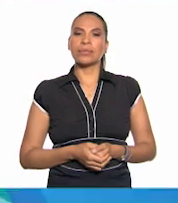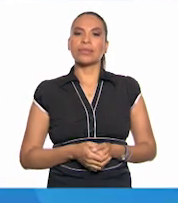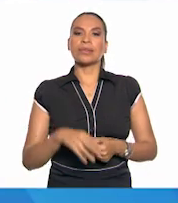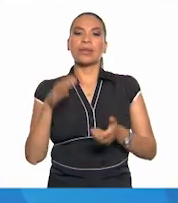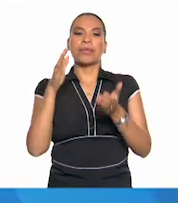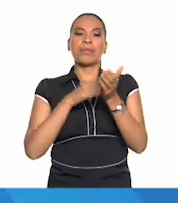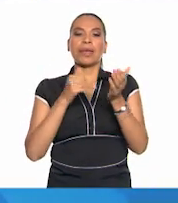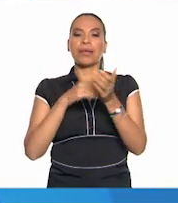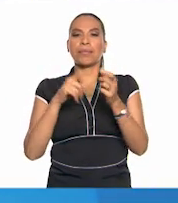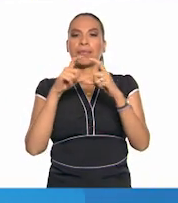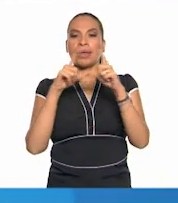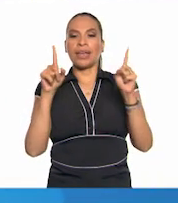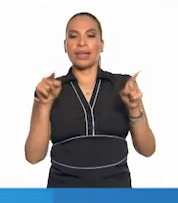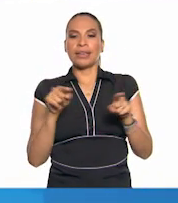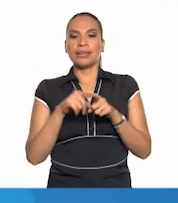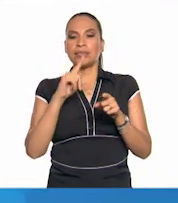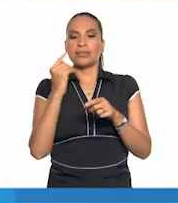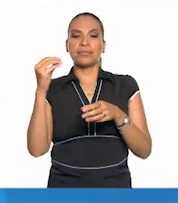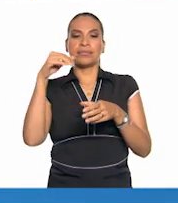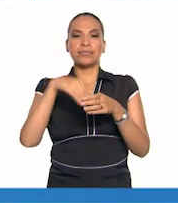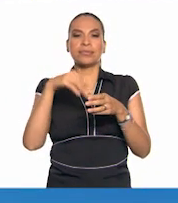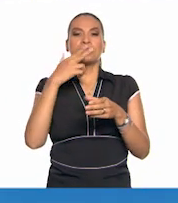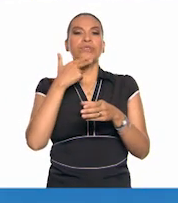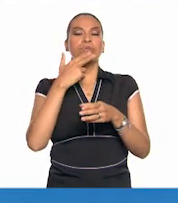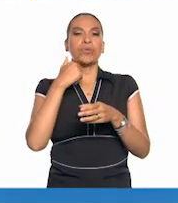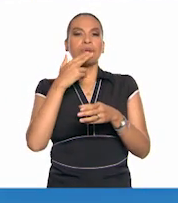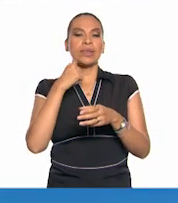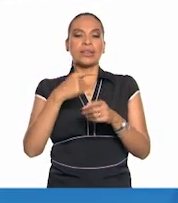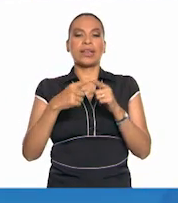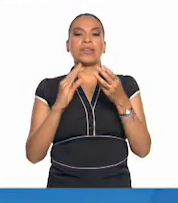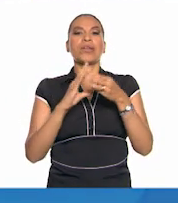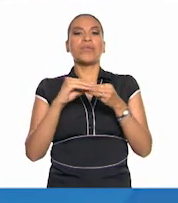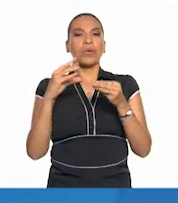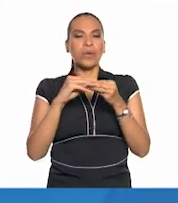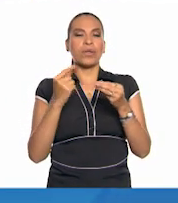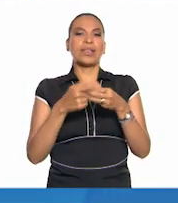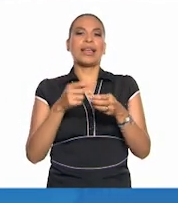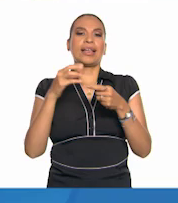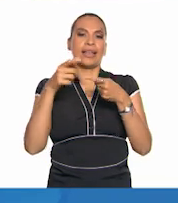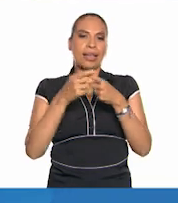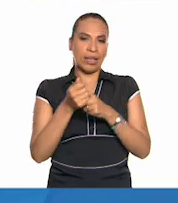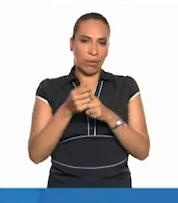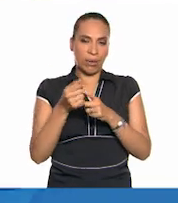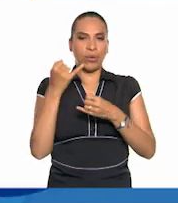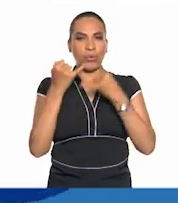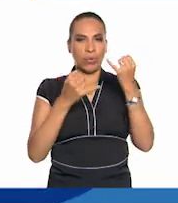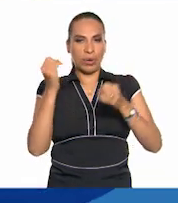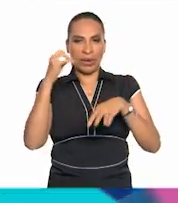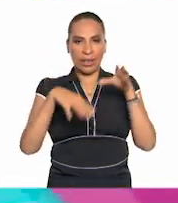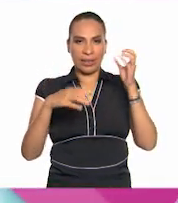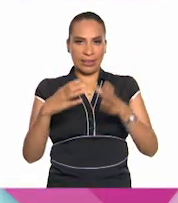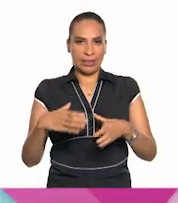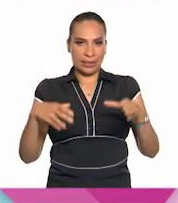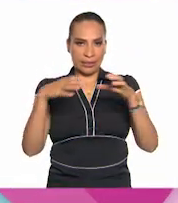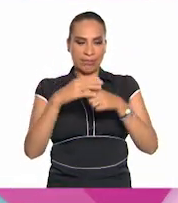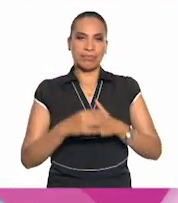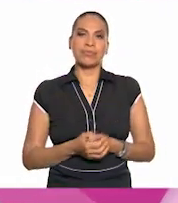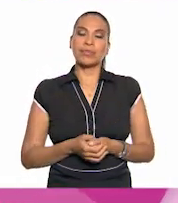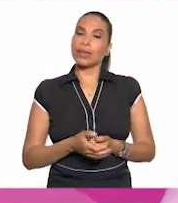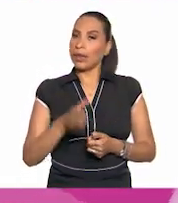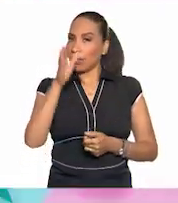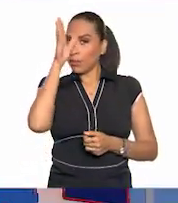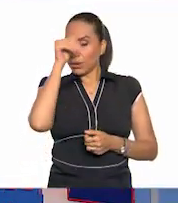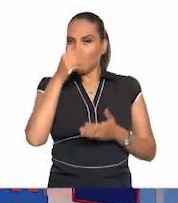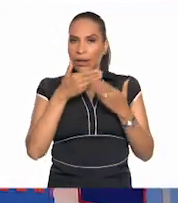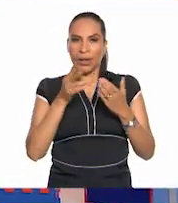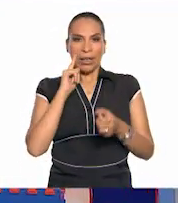de papel colorido y se rellenan con dulces, fruta, cacahuates y juguetes. De acuerdo. Ahora